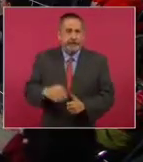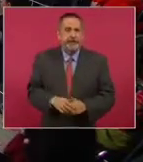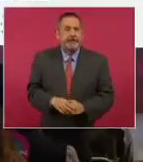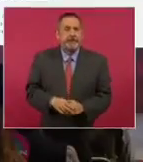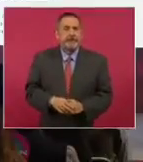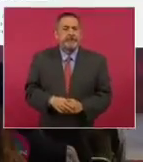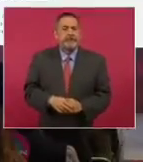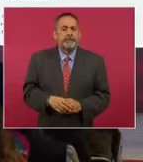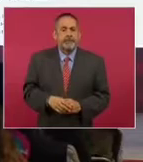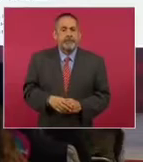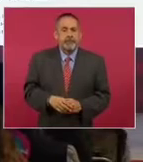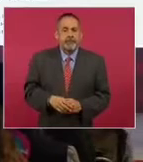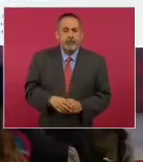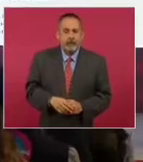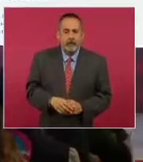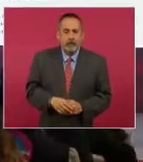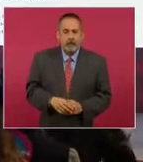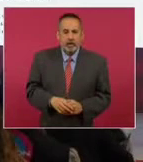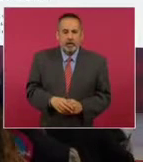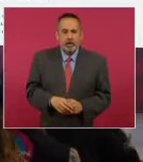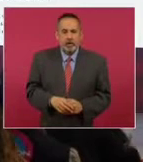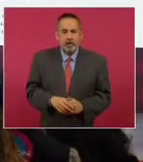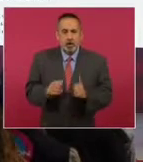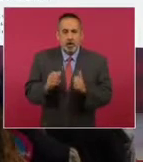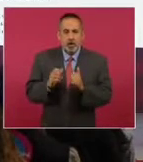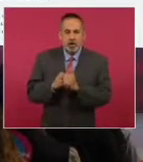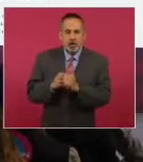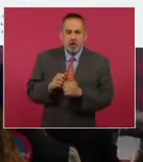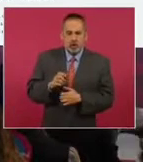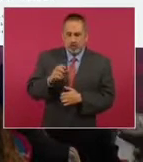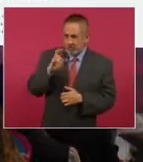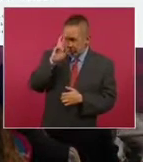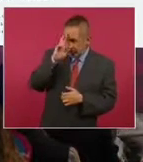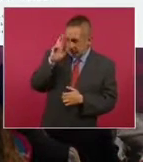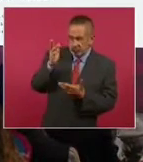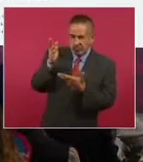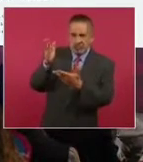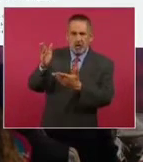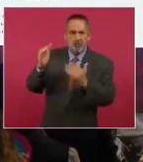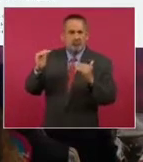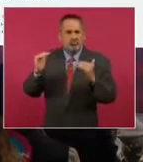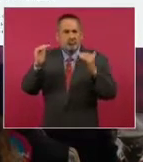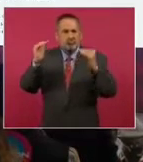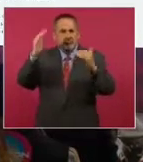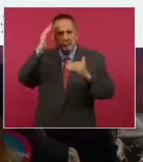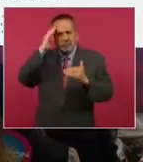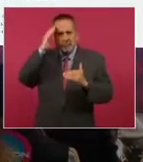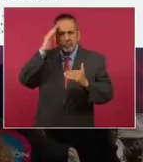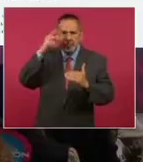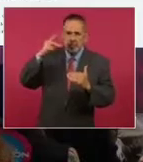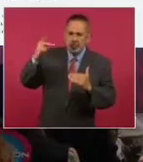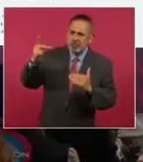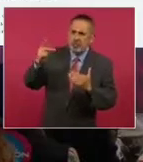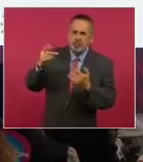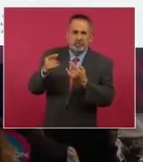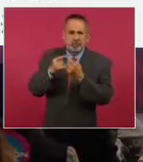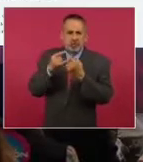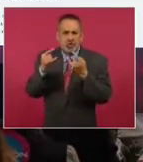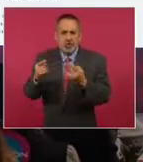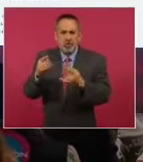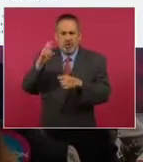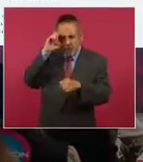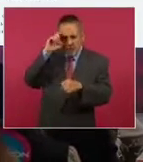con respeto a su investidura y a la soberanía, la historia y la cultura de